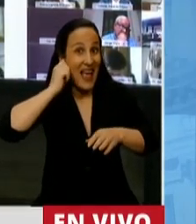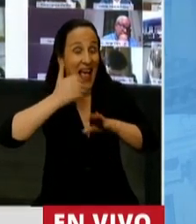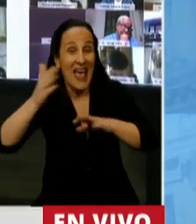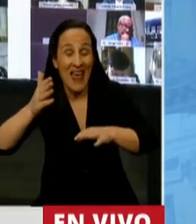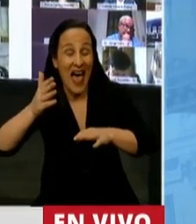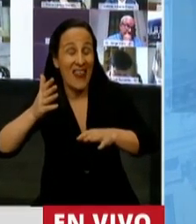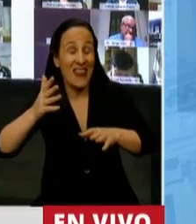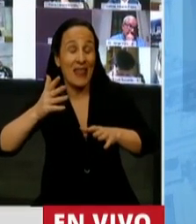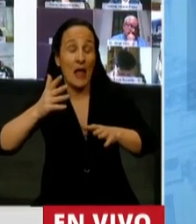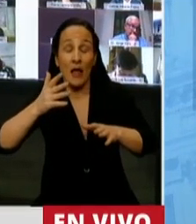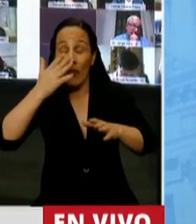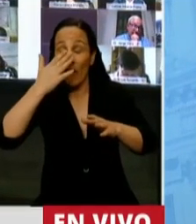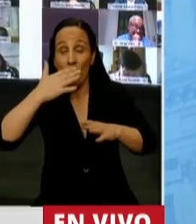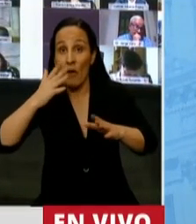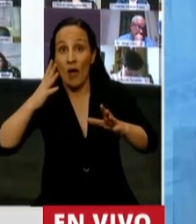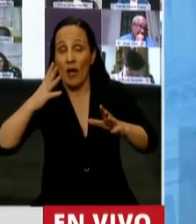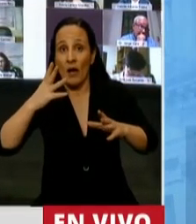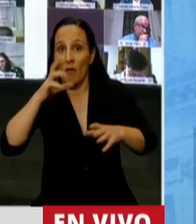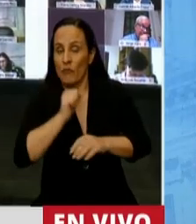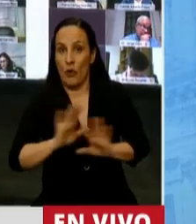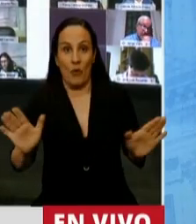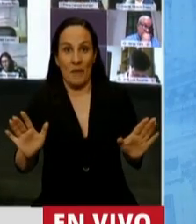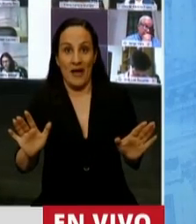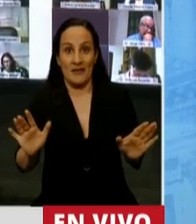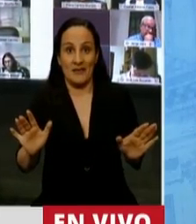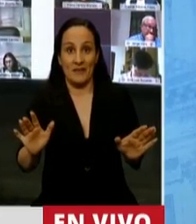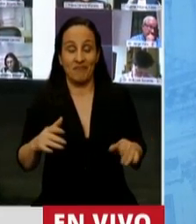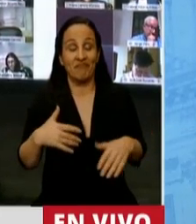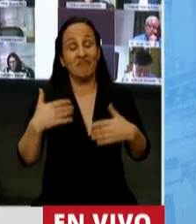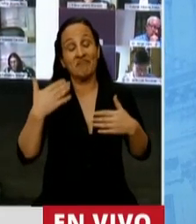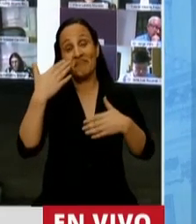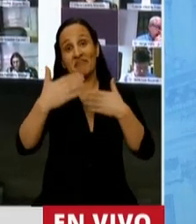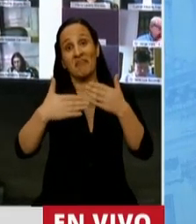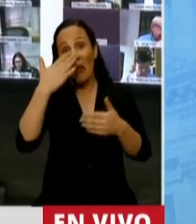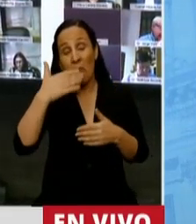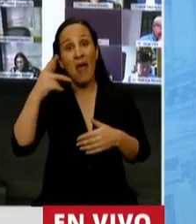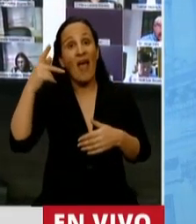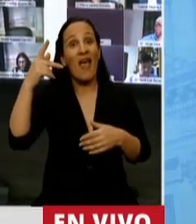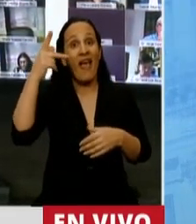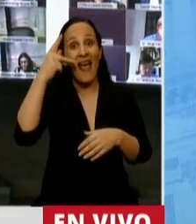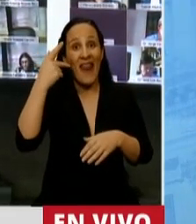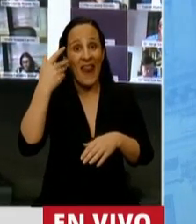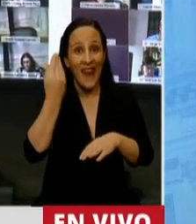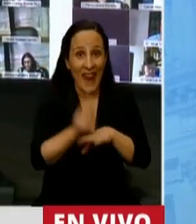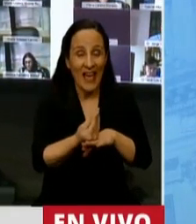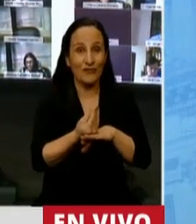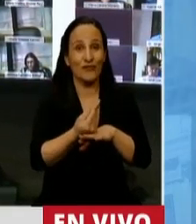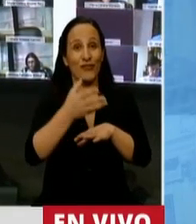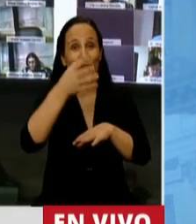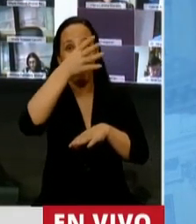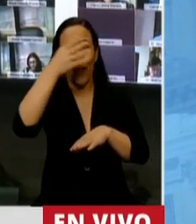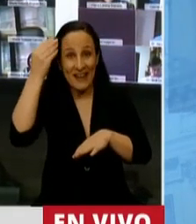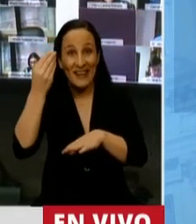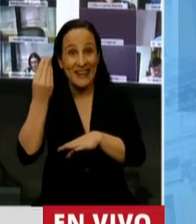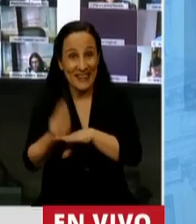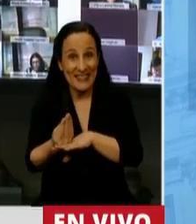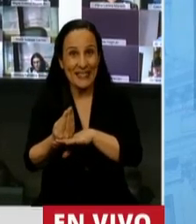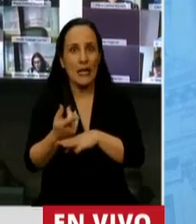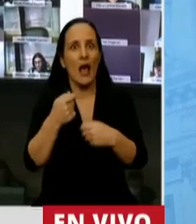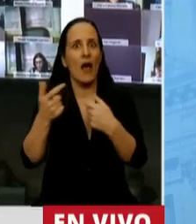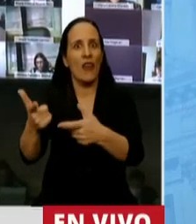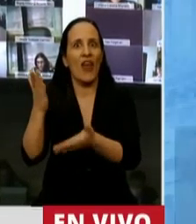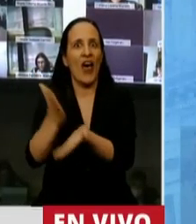señor presidente. Y por eso vino Néstor, vino Cristina y le dio derecho. Y pareciera ser que a alguno